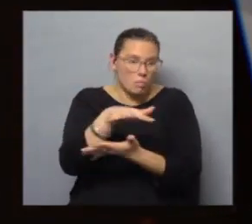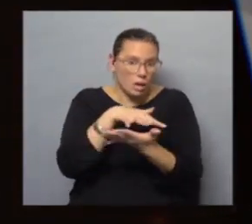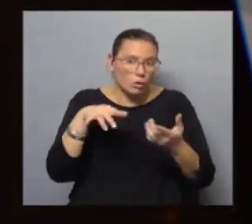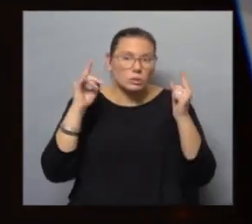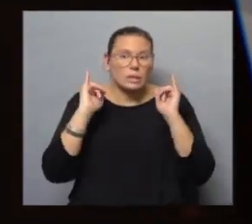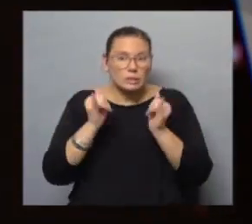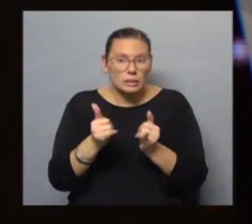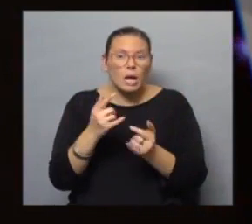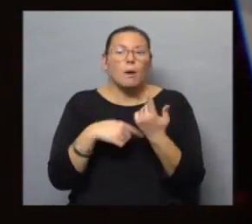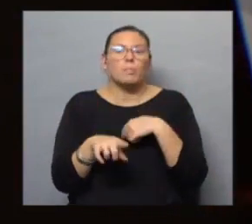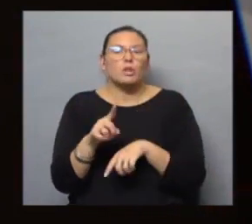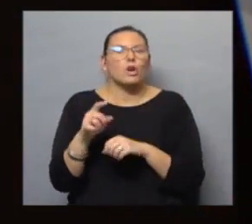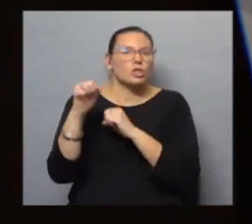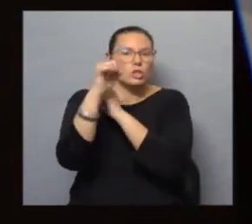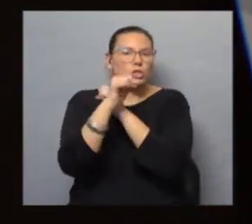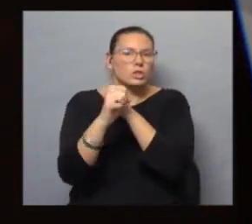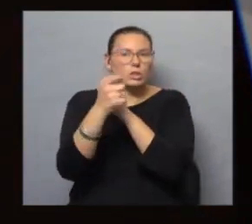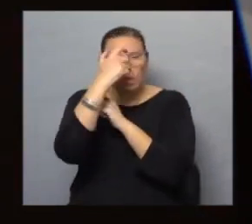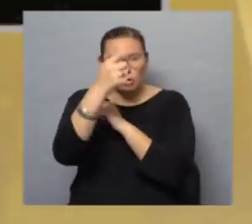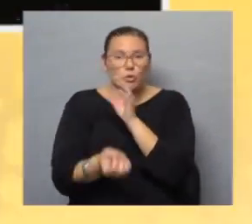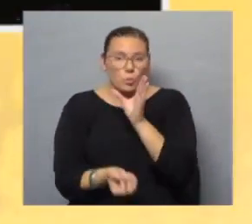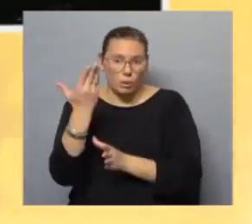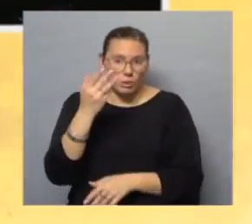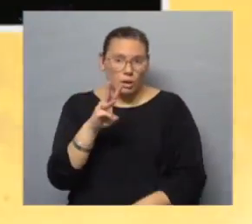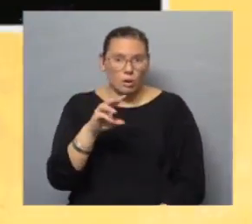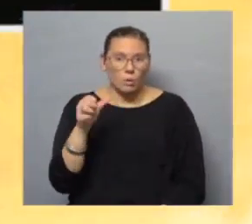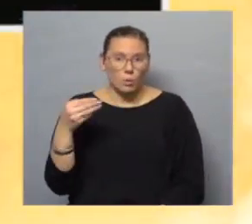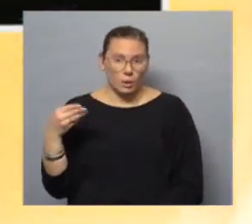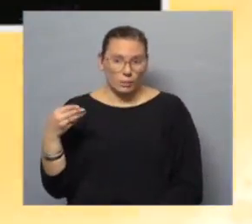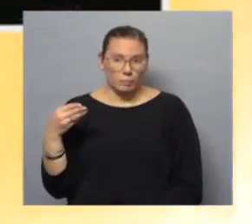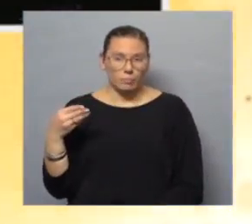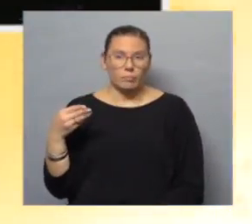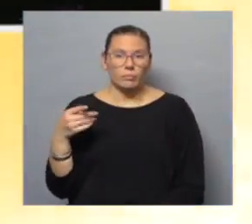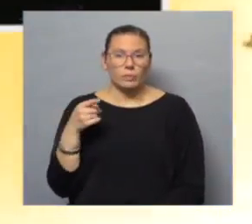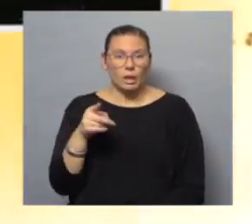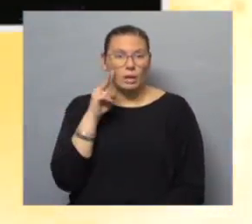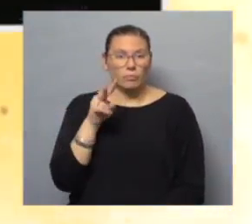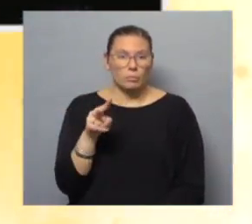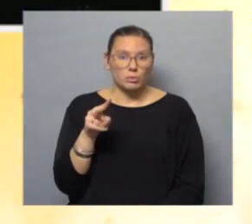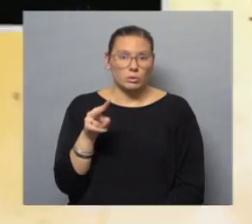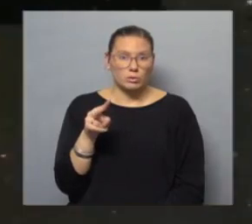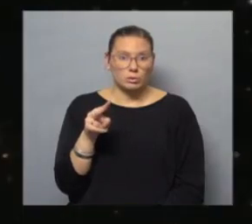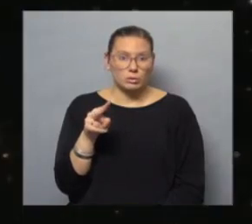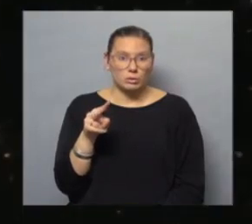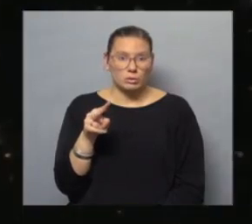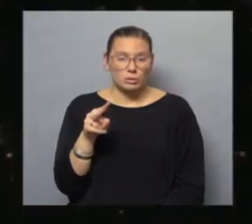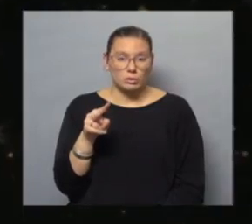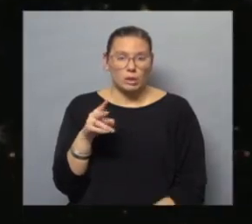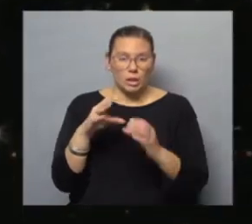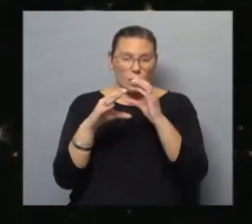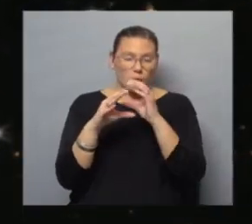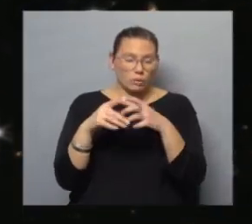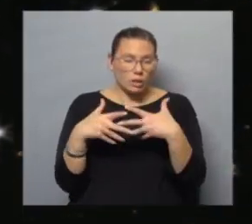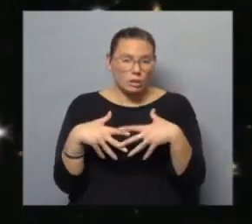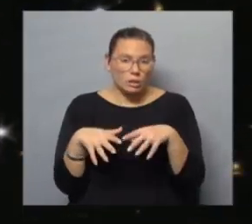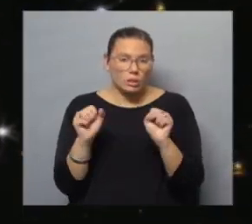astros, pero con la tecnología del James Webb. Sí, exacto. Y bueno, ahí lo que estamos viendo es la imagen con el